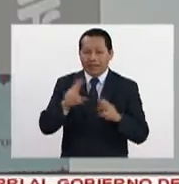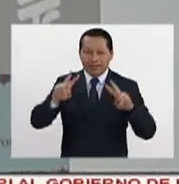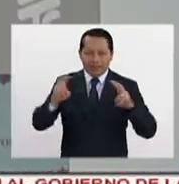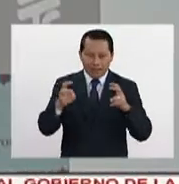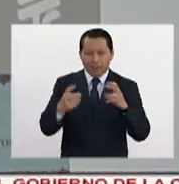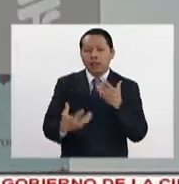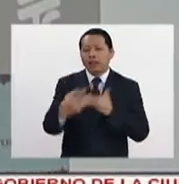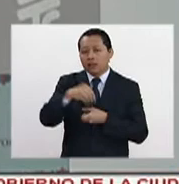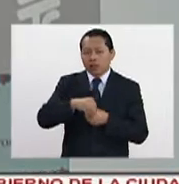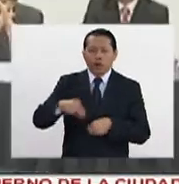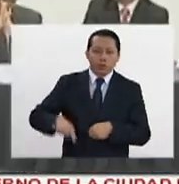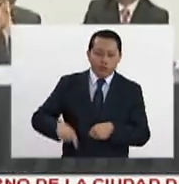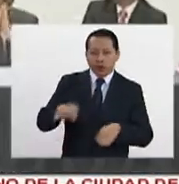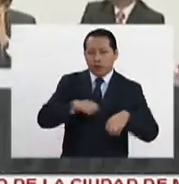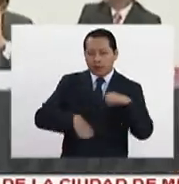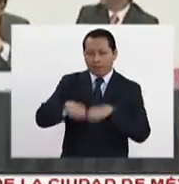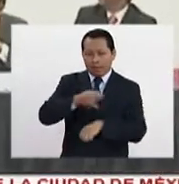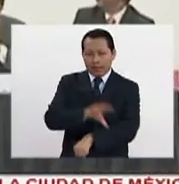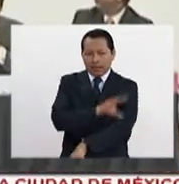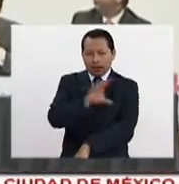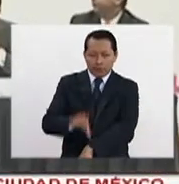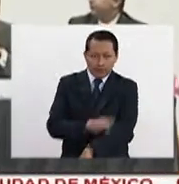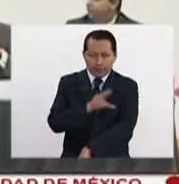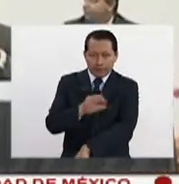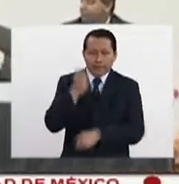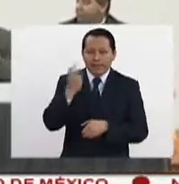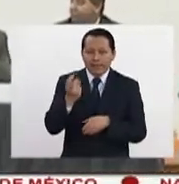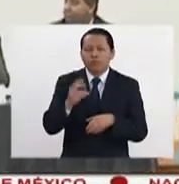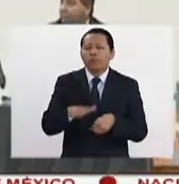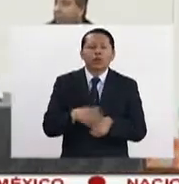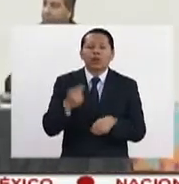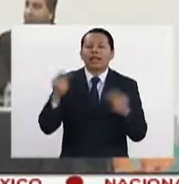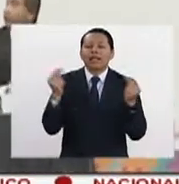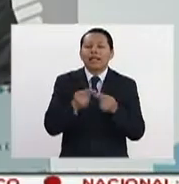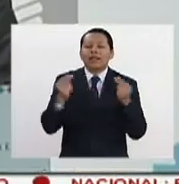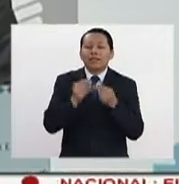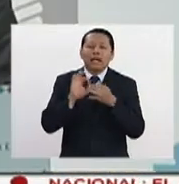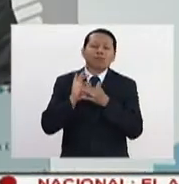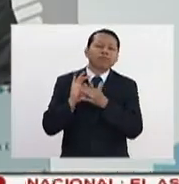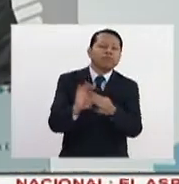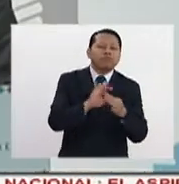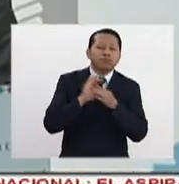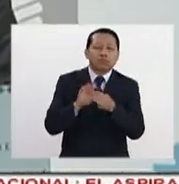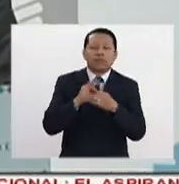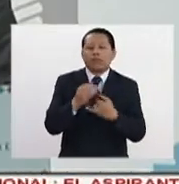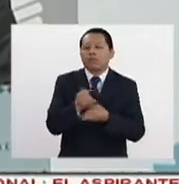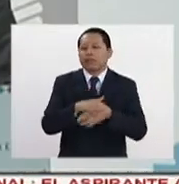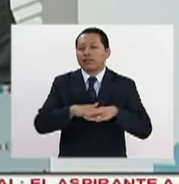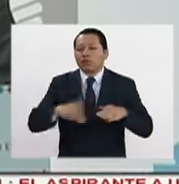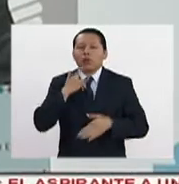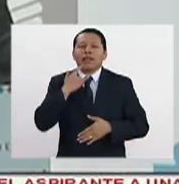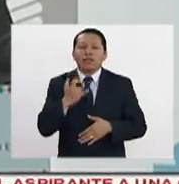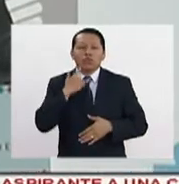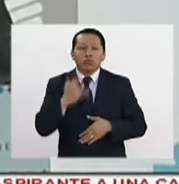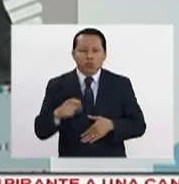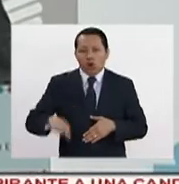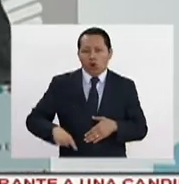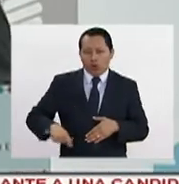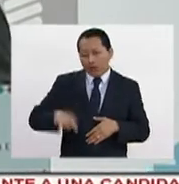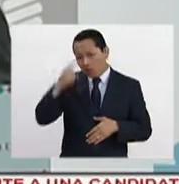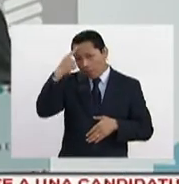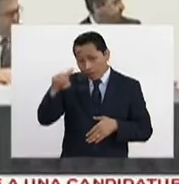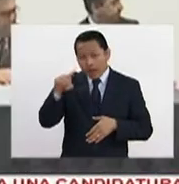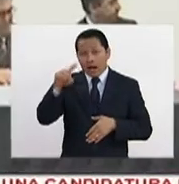Gobierno Empresas del Sector Energía. Esto ante la necesidad de armonizar la información y los esfuerzos gubernamentales